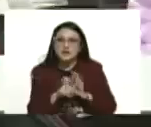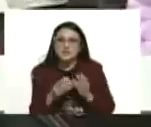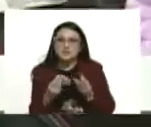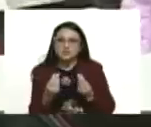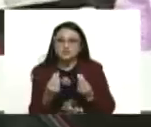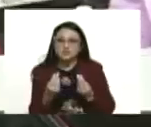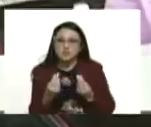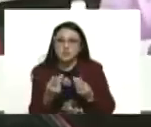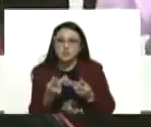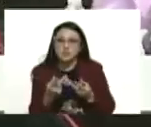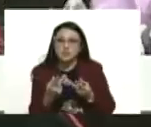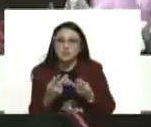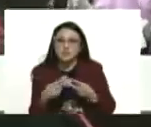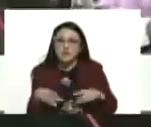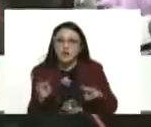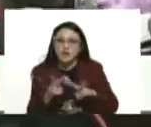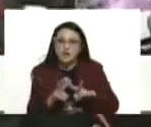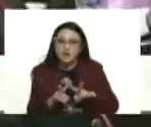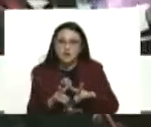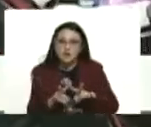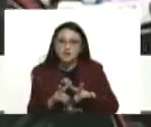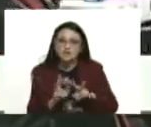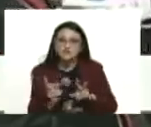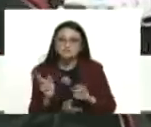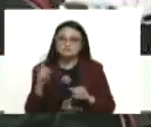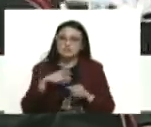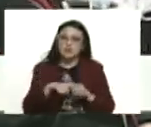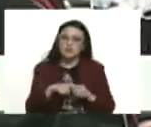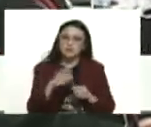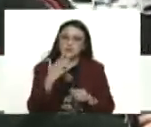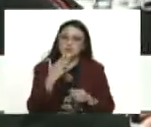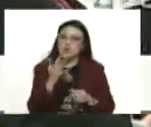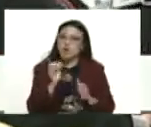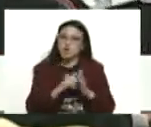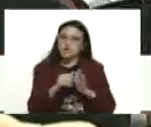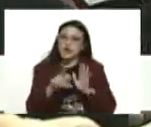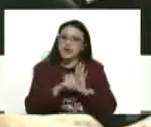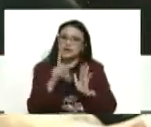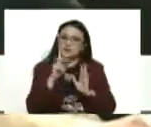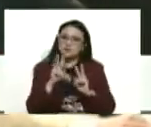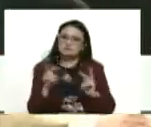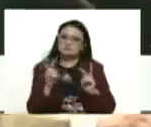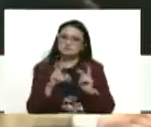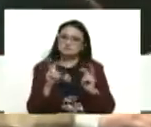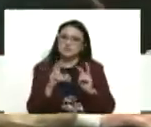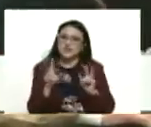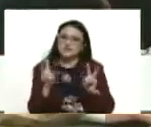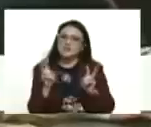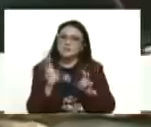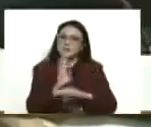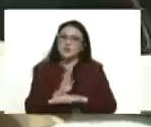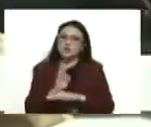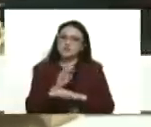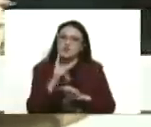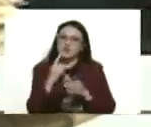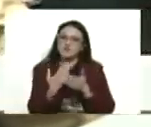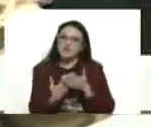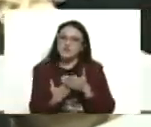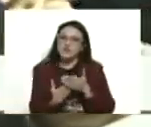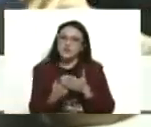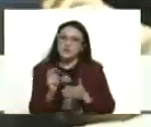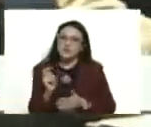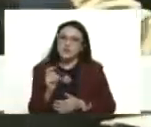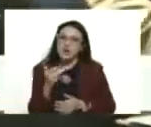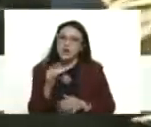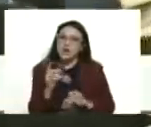valor, que incorporemos, por ejemplo, que no está en la ley, la revisé, el tema de la protección de los testigos. Hay un